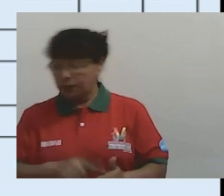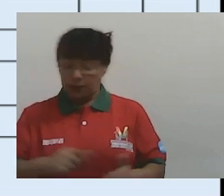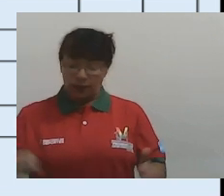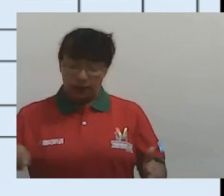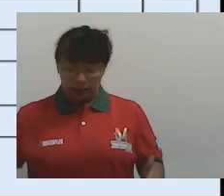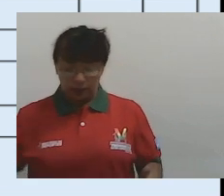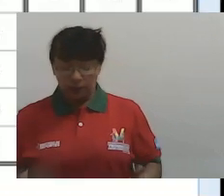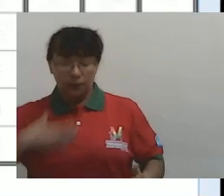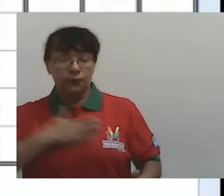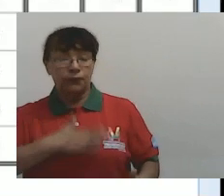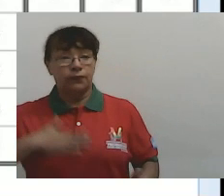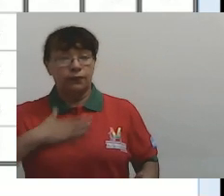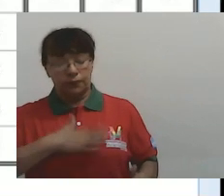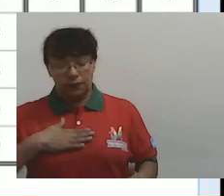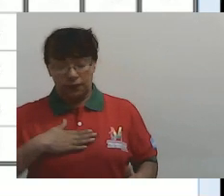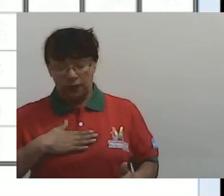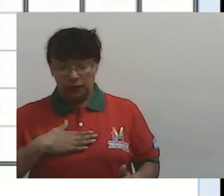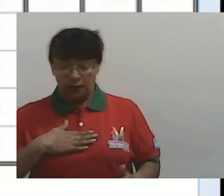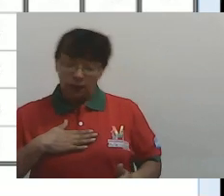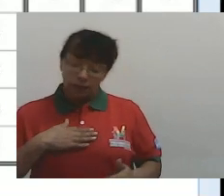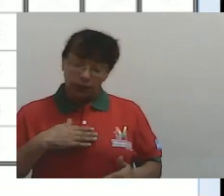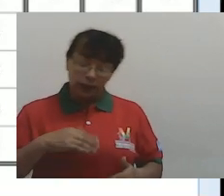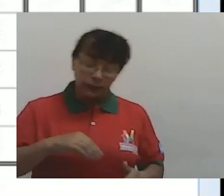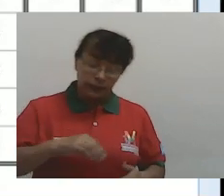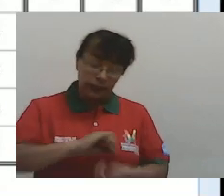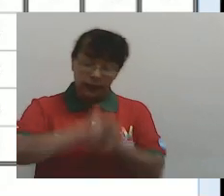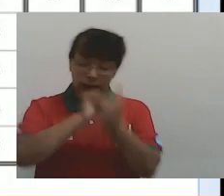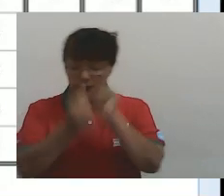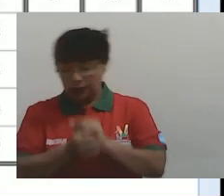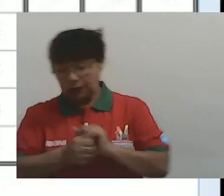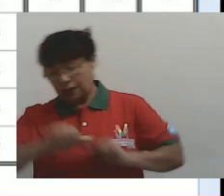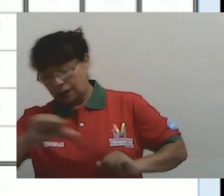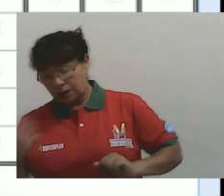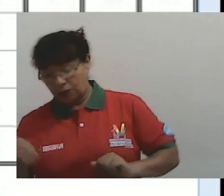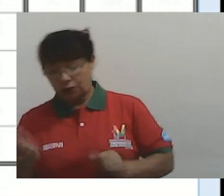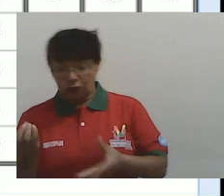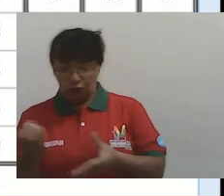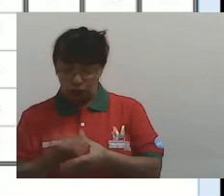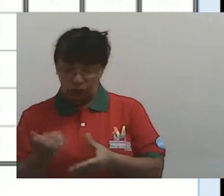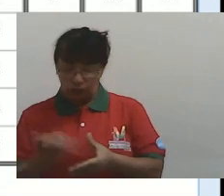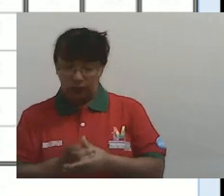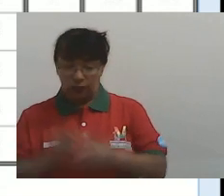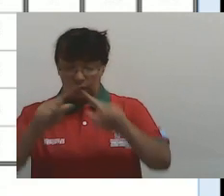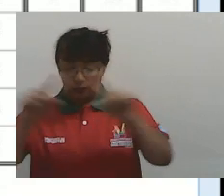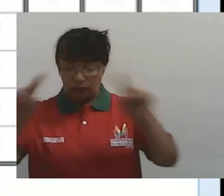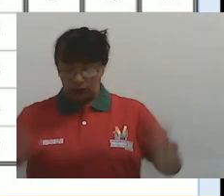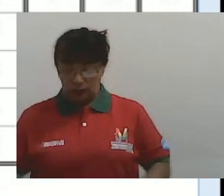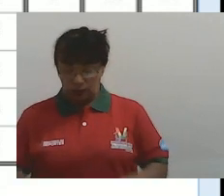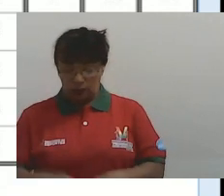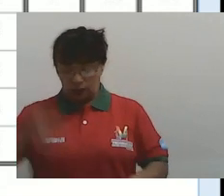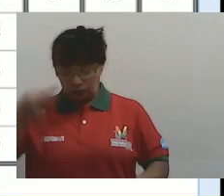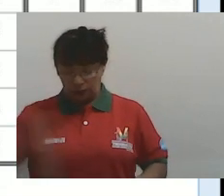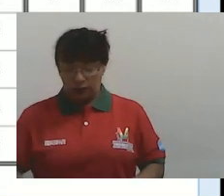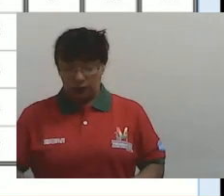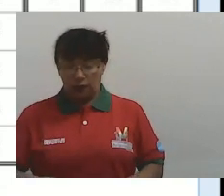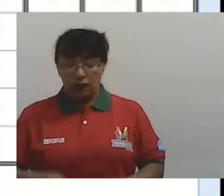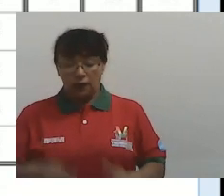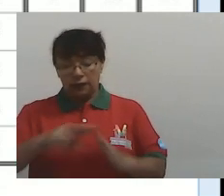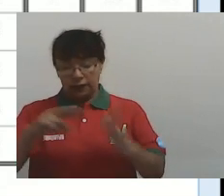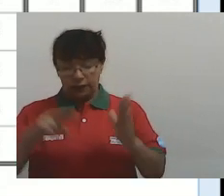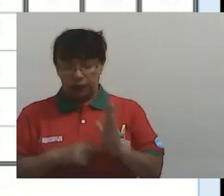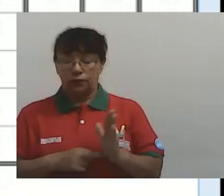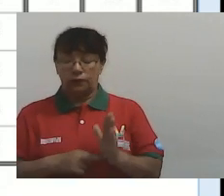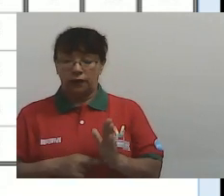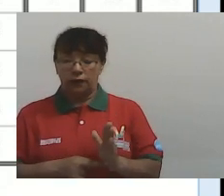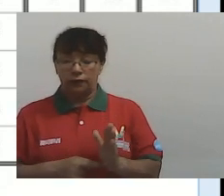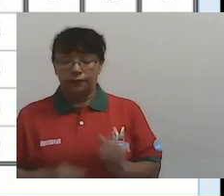por favor, van a ser traspasadas a este otro que es el tablero oficial de resultados. ¿Está?